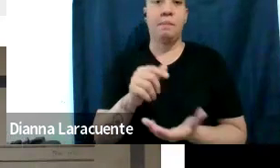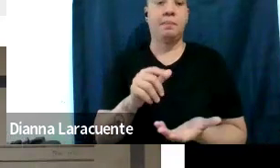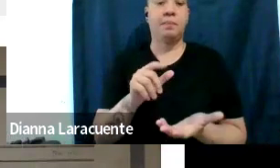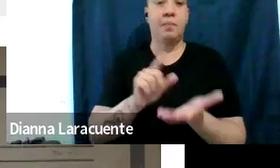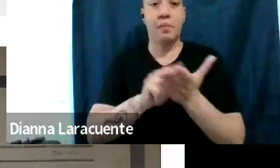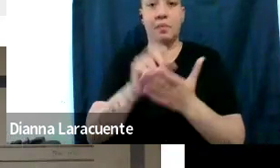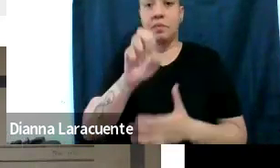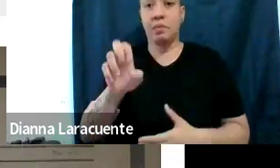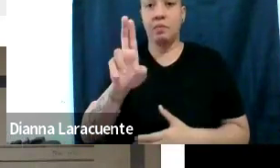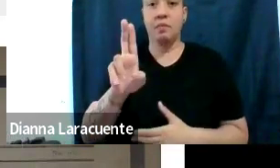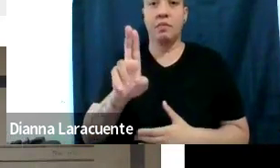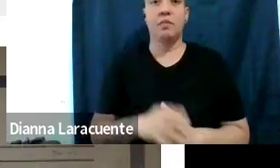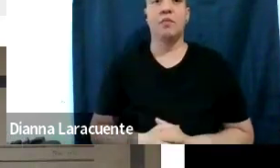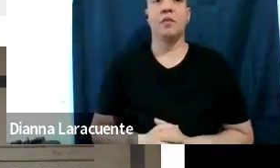Unidos